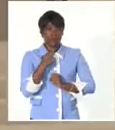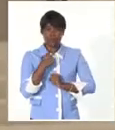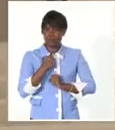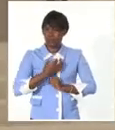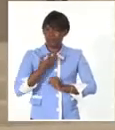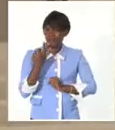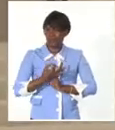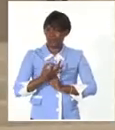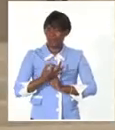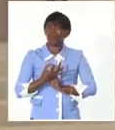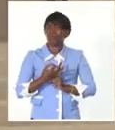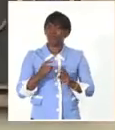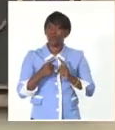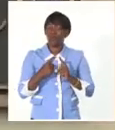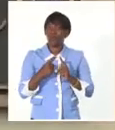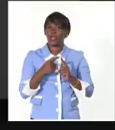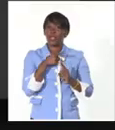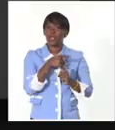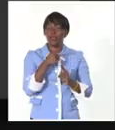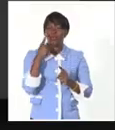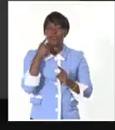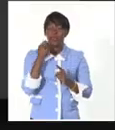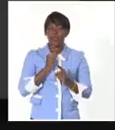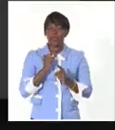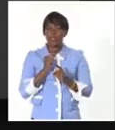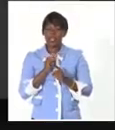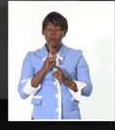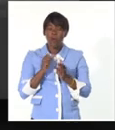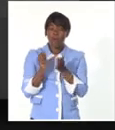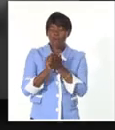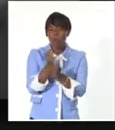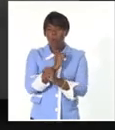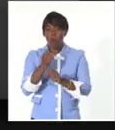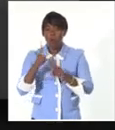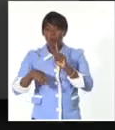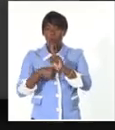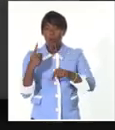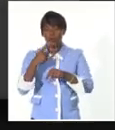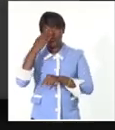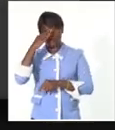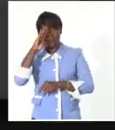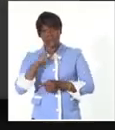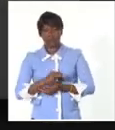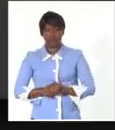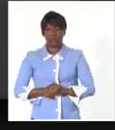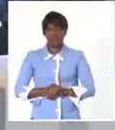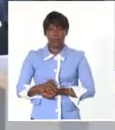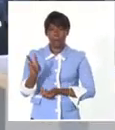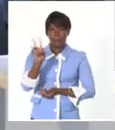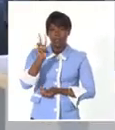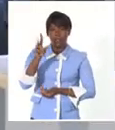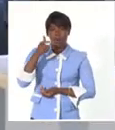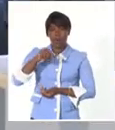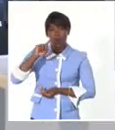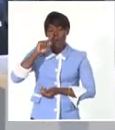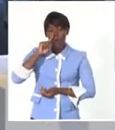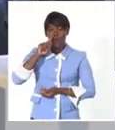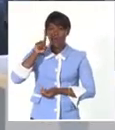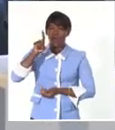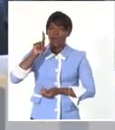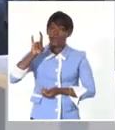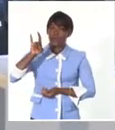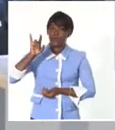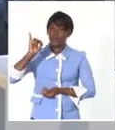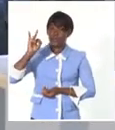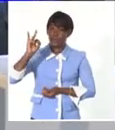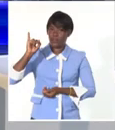la invariable intención de los estrategas políticos y militares yanquis. El 22 de junio de 1976,